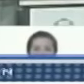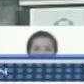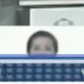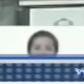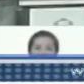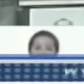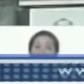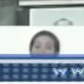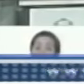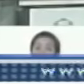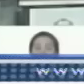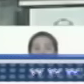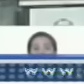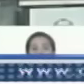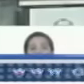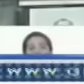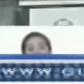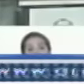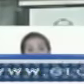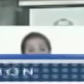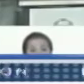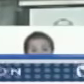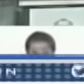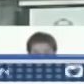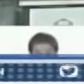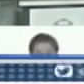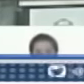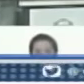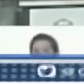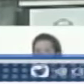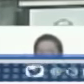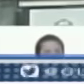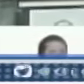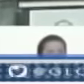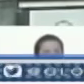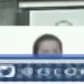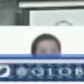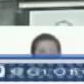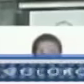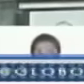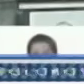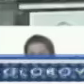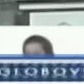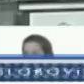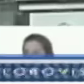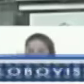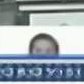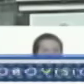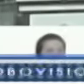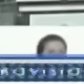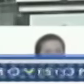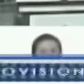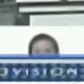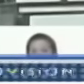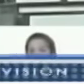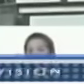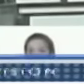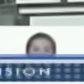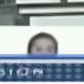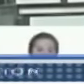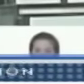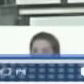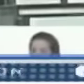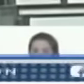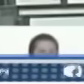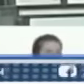fallecimiento. Igualmente estamos monitoreando desde la sala de lluvia con todo el sistema de Protección Civil todas las incidencias y es por eso, pues,